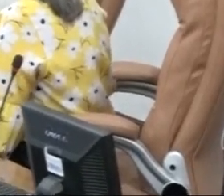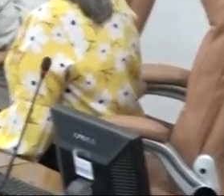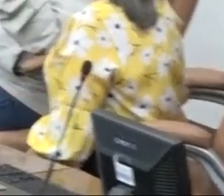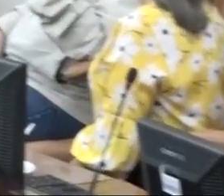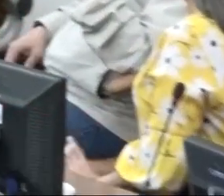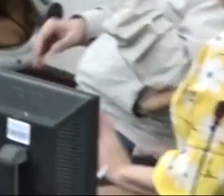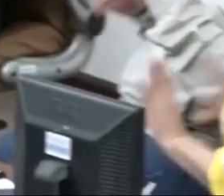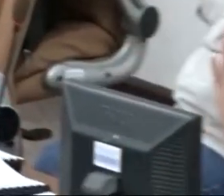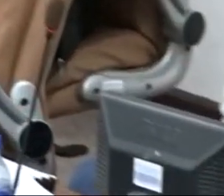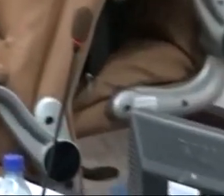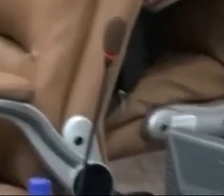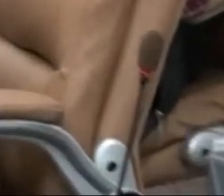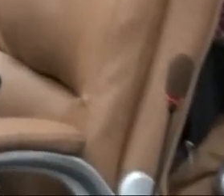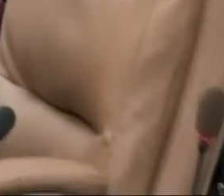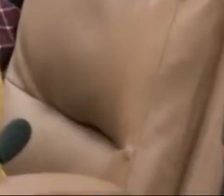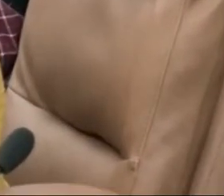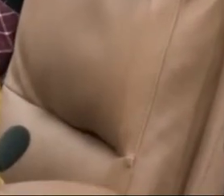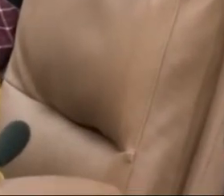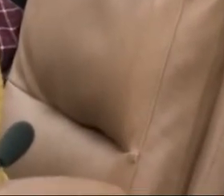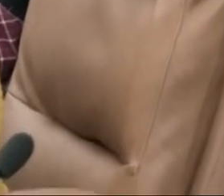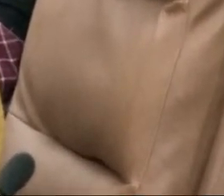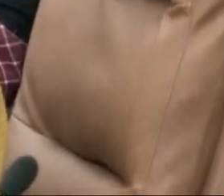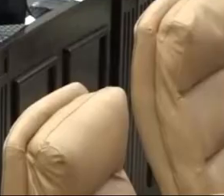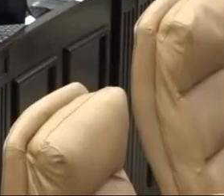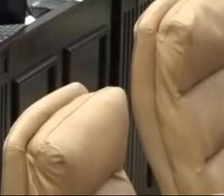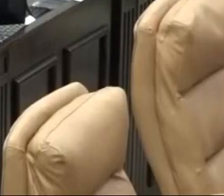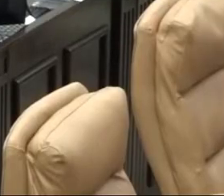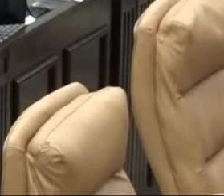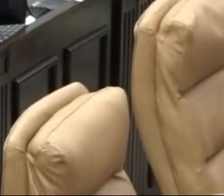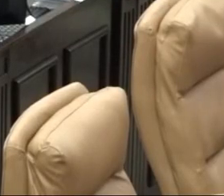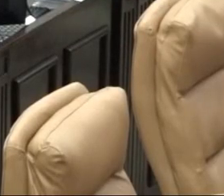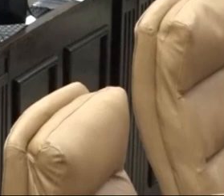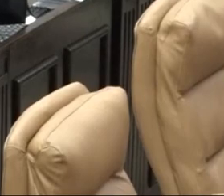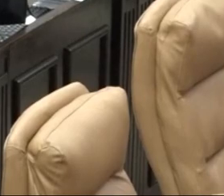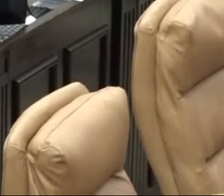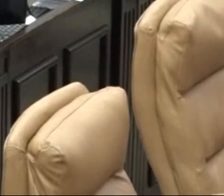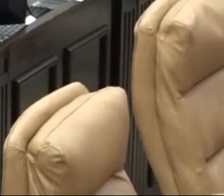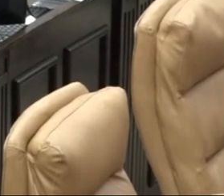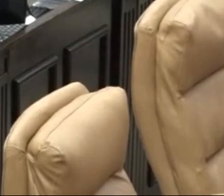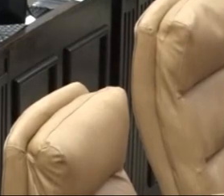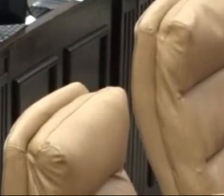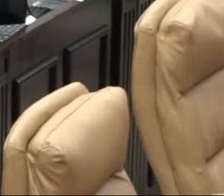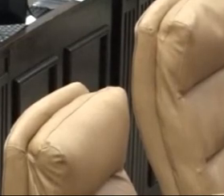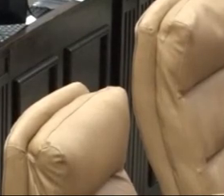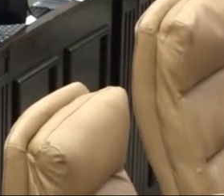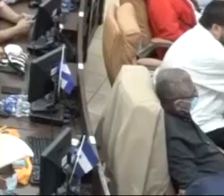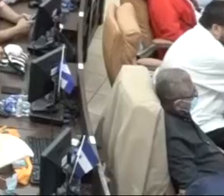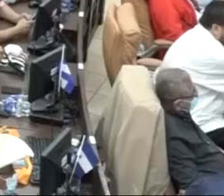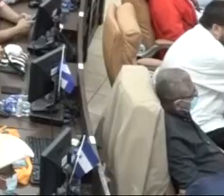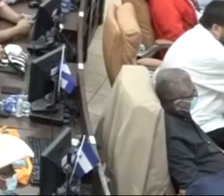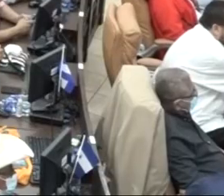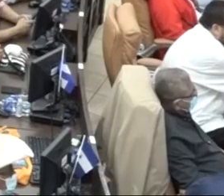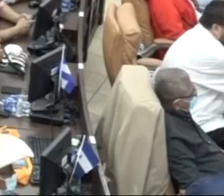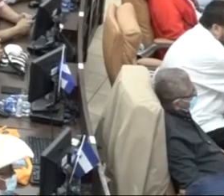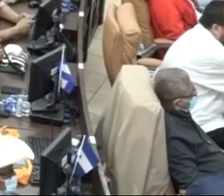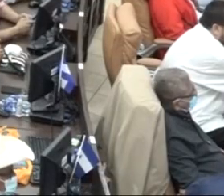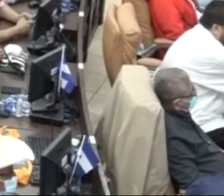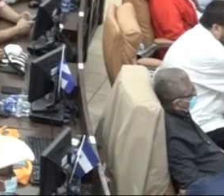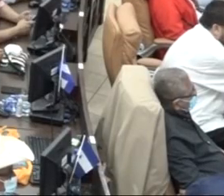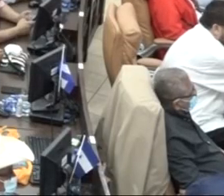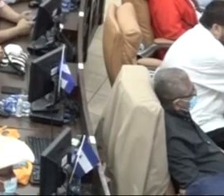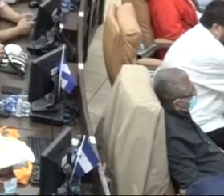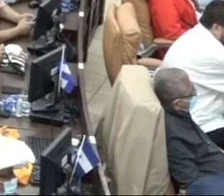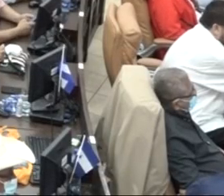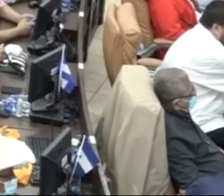El Parlamento de Nicaragua aprobó la ley del digesto jurídico nicaragüense de la materia empresa, industria y comercio, la